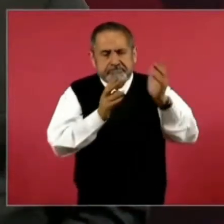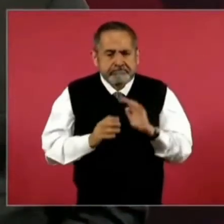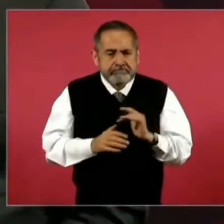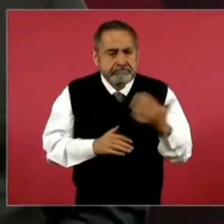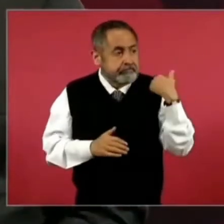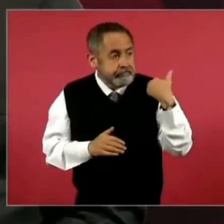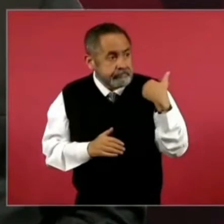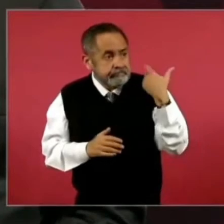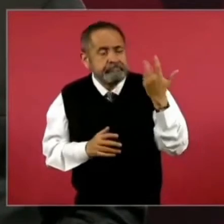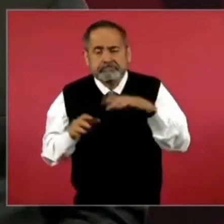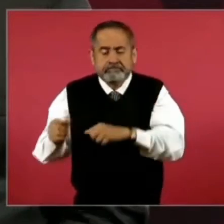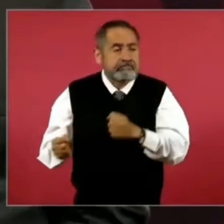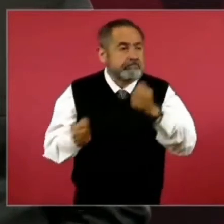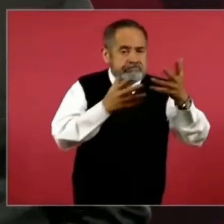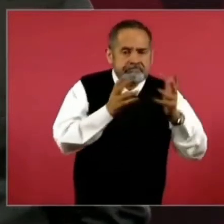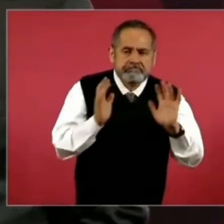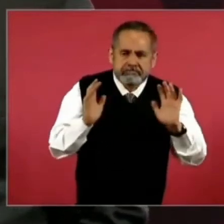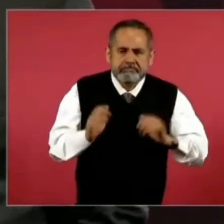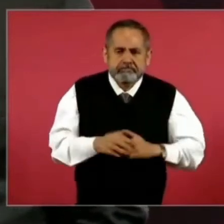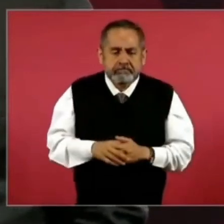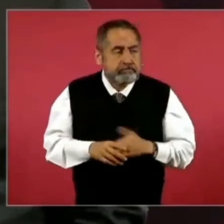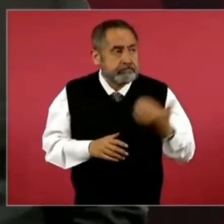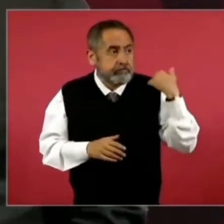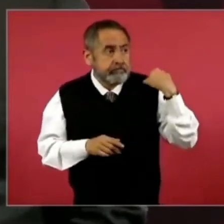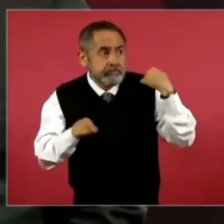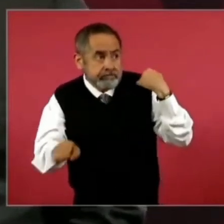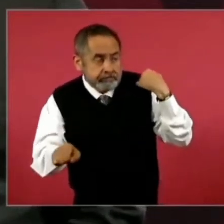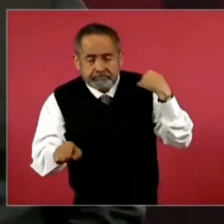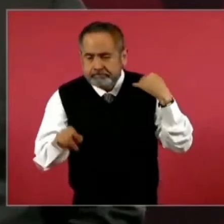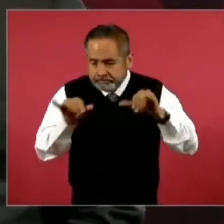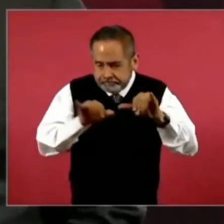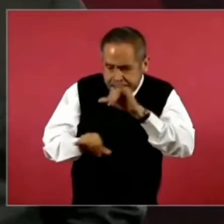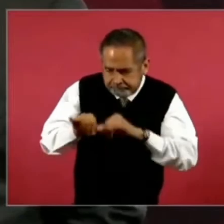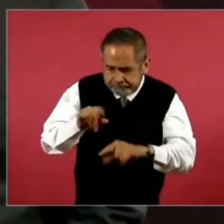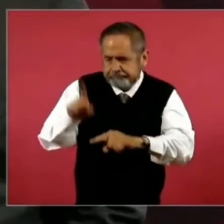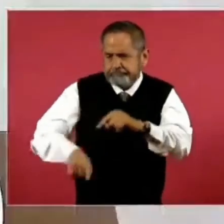delincuentes, se destruyen laboratorios.